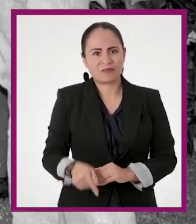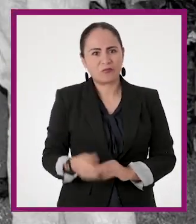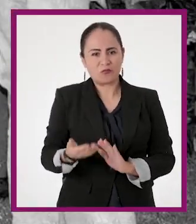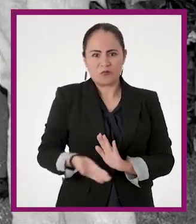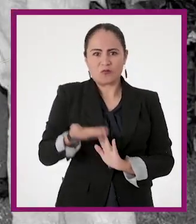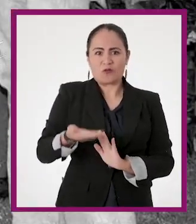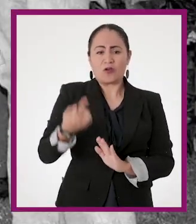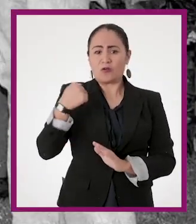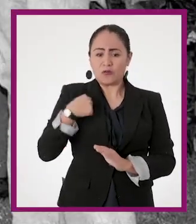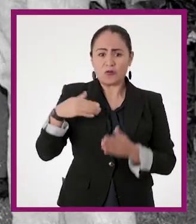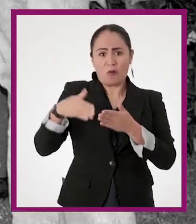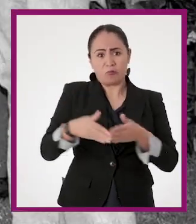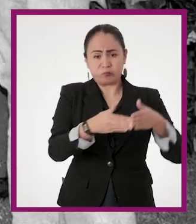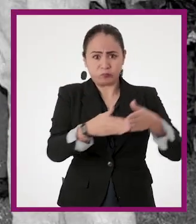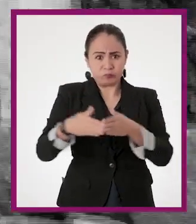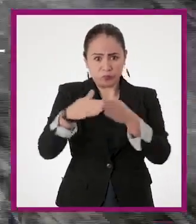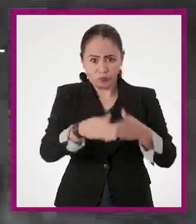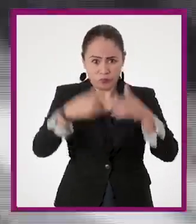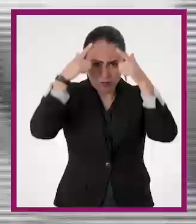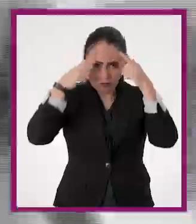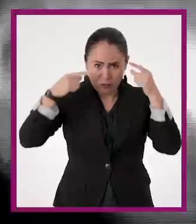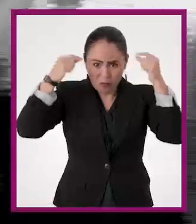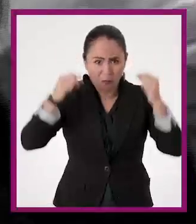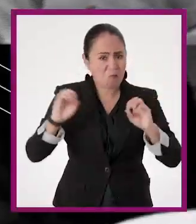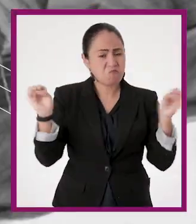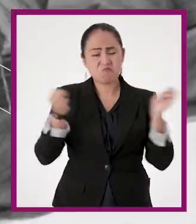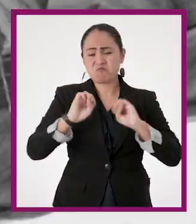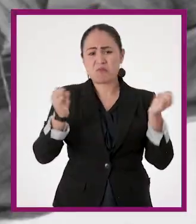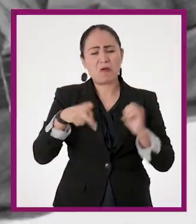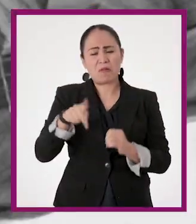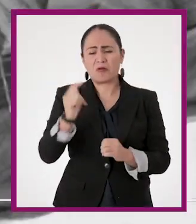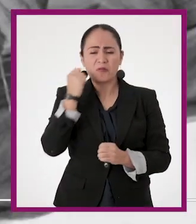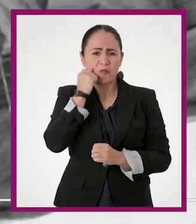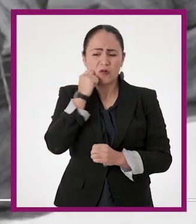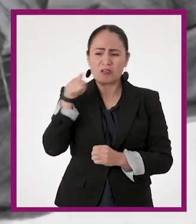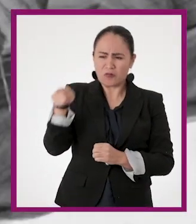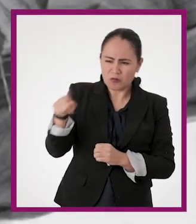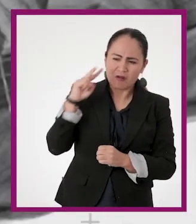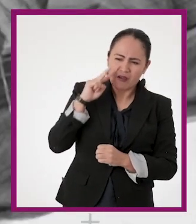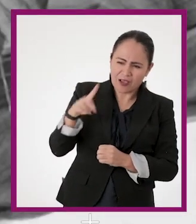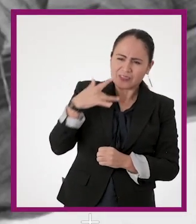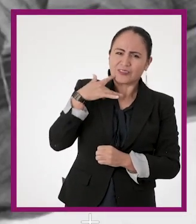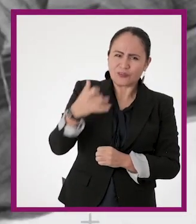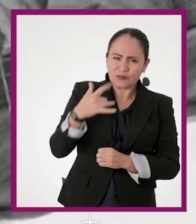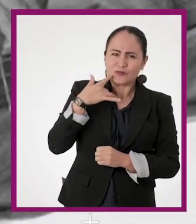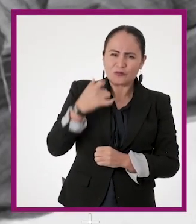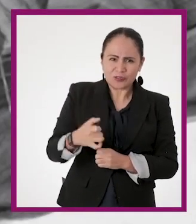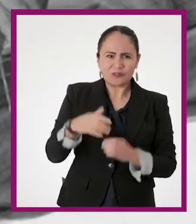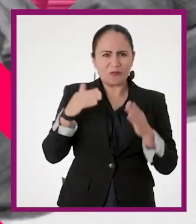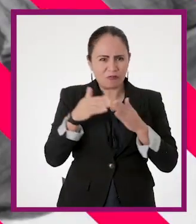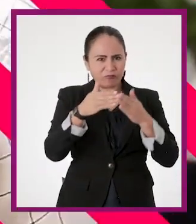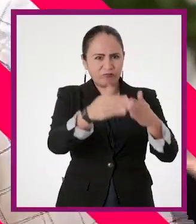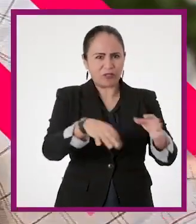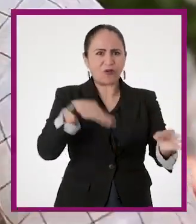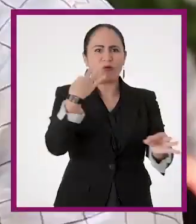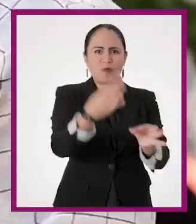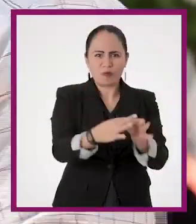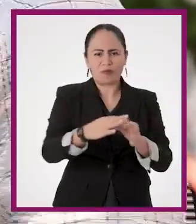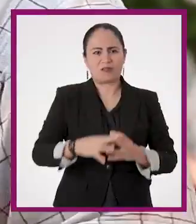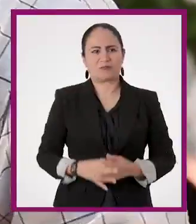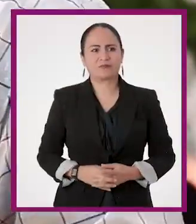y arriba, y arriba iré. Yo no soy marinero, yo no soy marinero, por ti seré, por ti seré, por ti